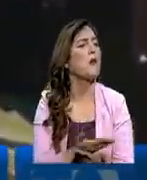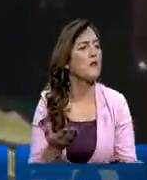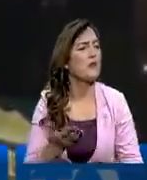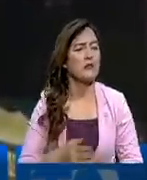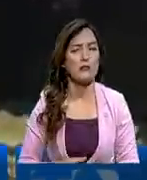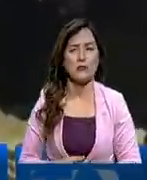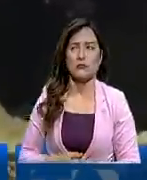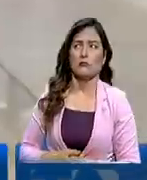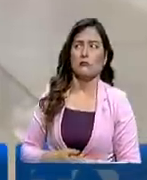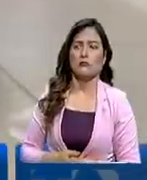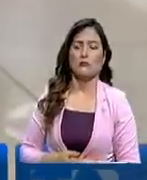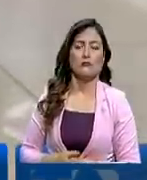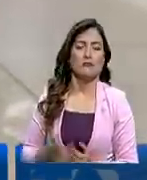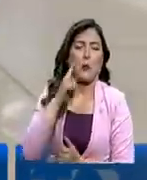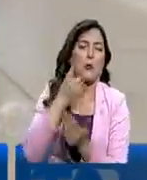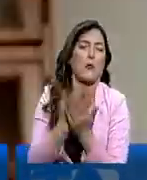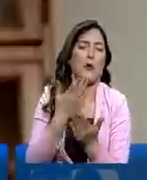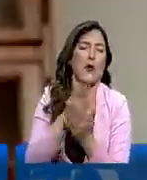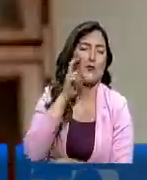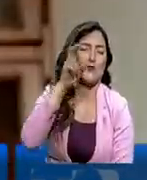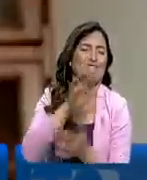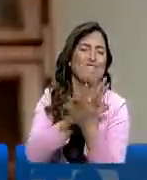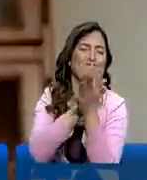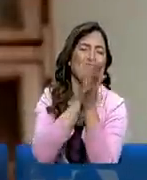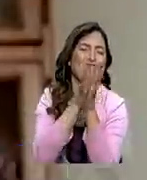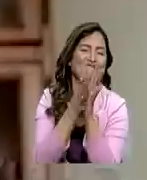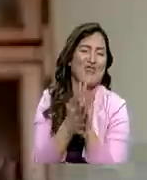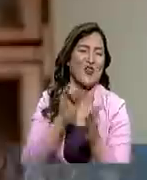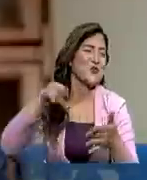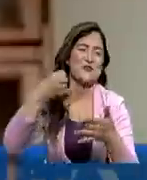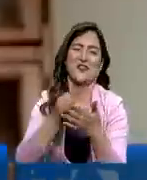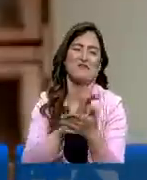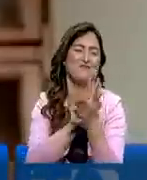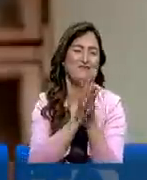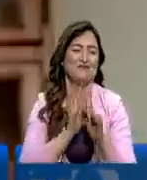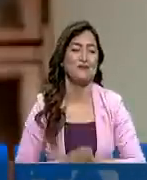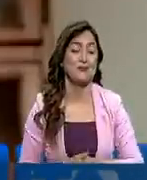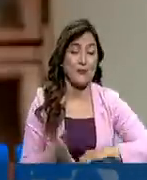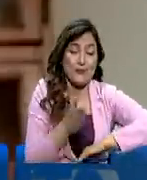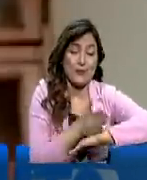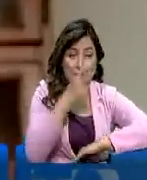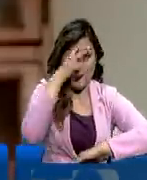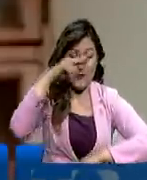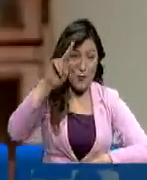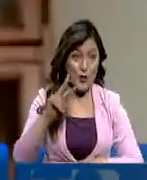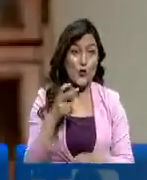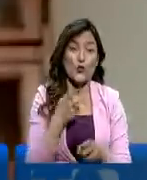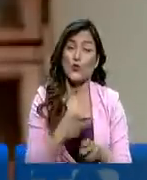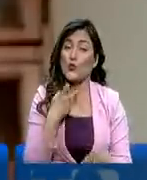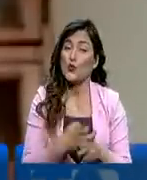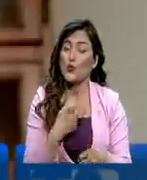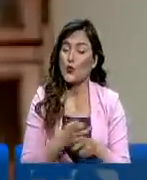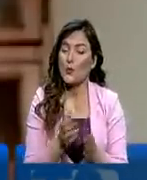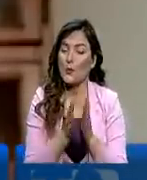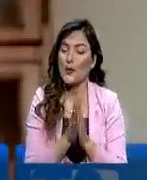era pasar de manera irregular a Estados Unidos. Lo que antes se hacía, México era uno de los países con un régimen bastante duro para conseguir